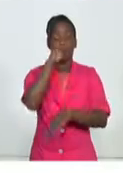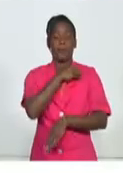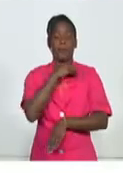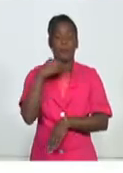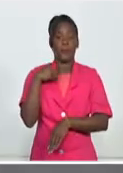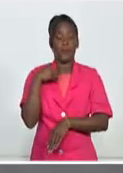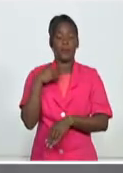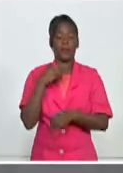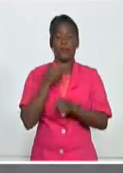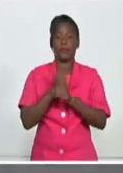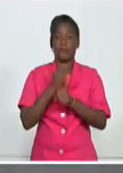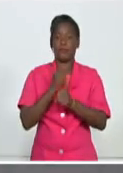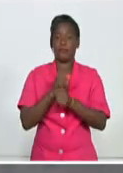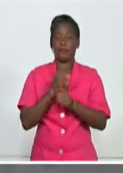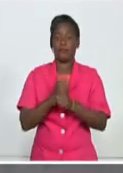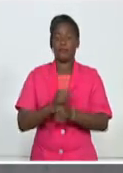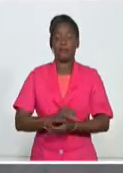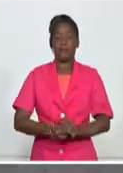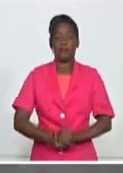seguridad